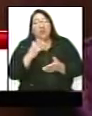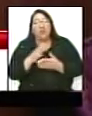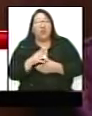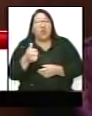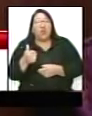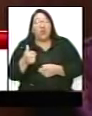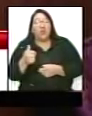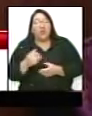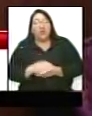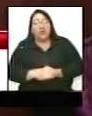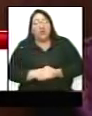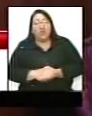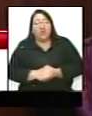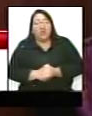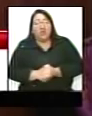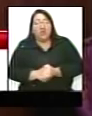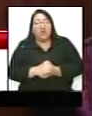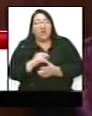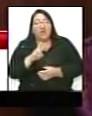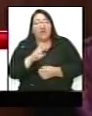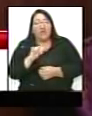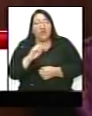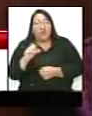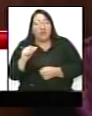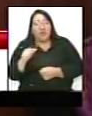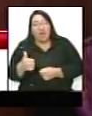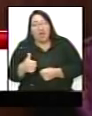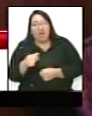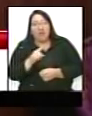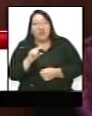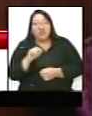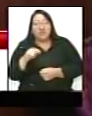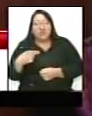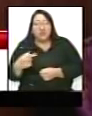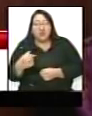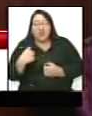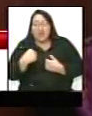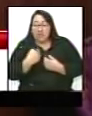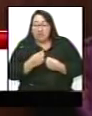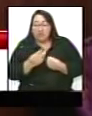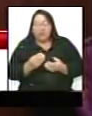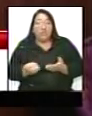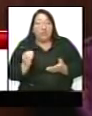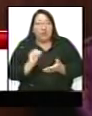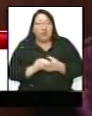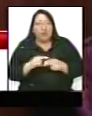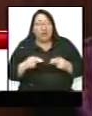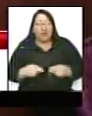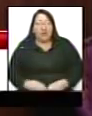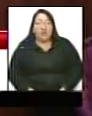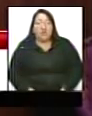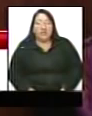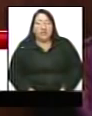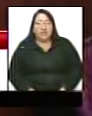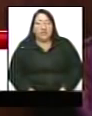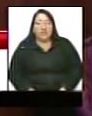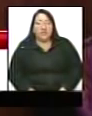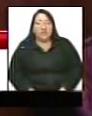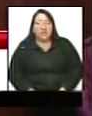otros micronutrientes como vitamina A, como zinc. Y estamos teniendo los mayores niveles de incremento de